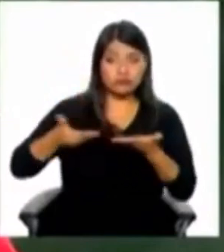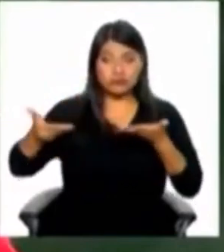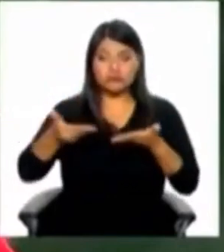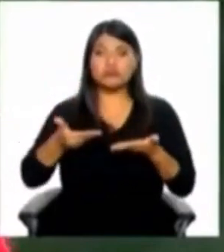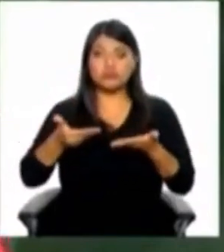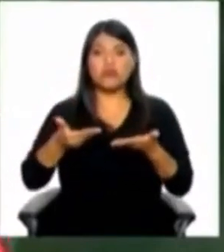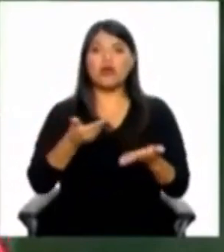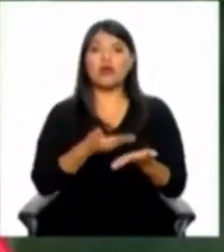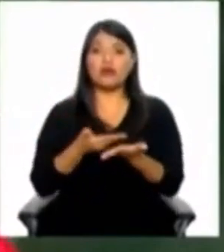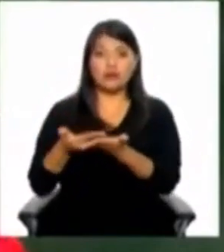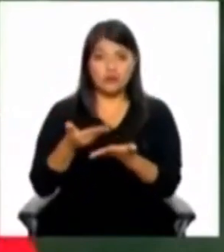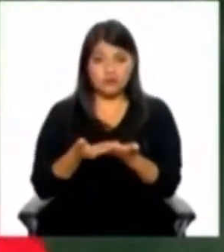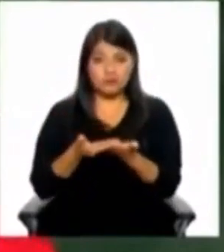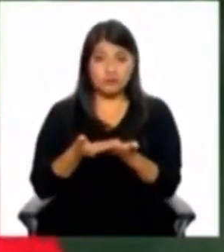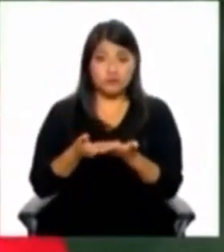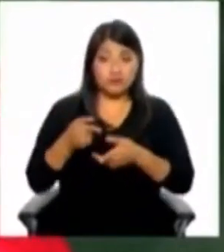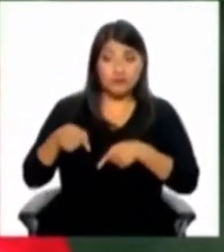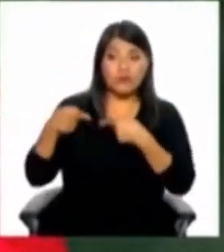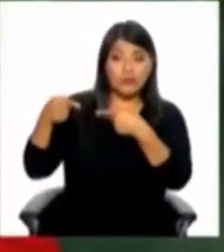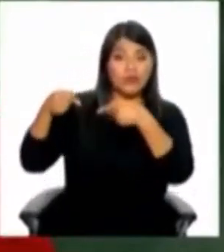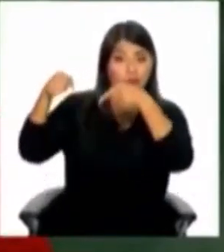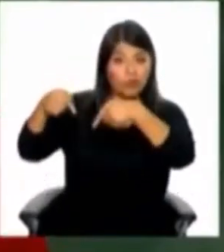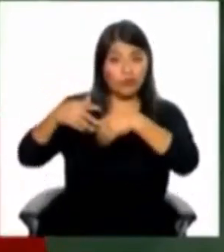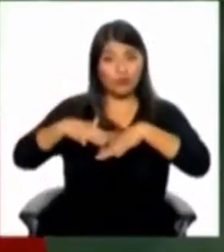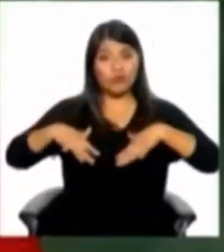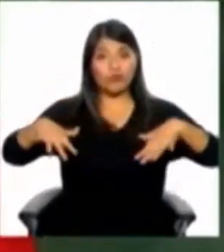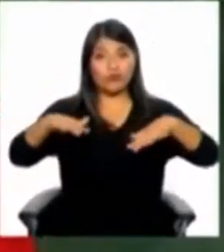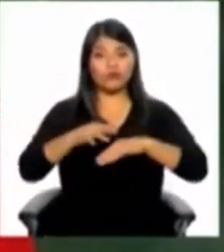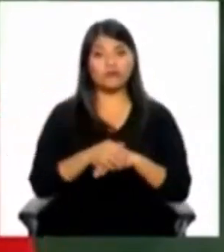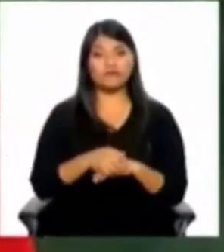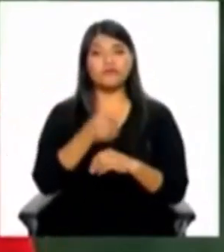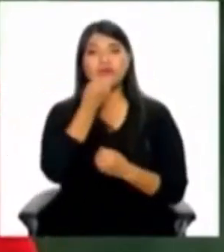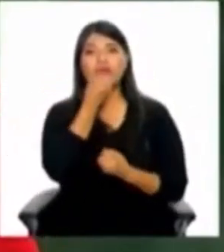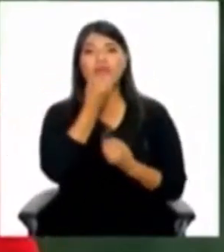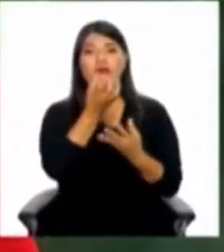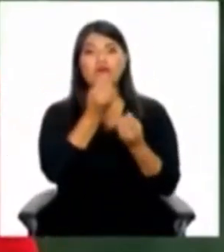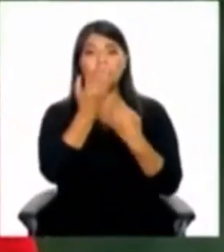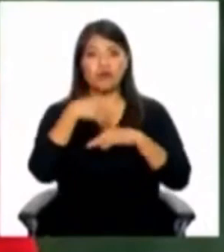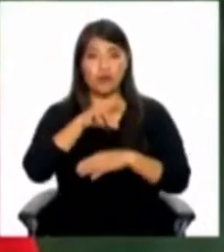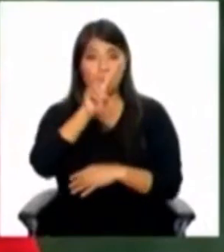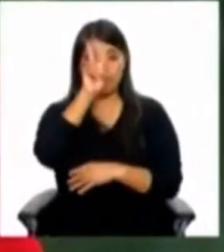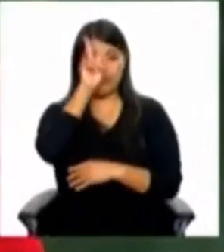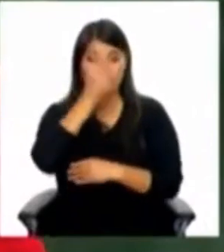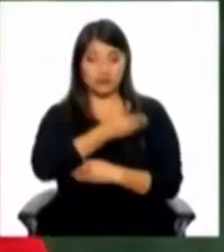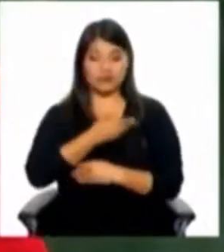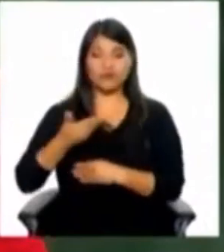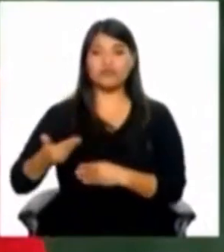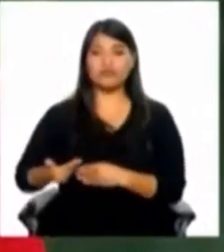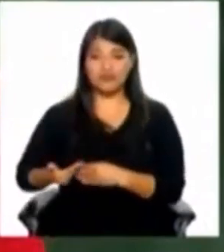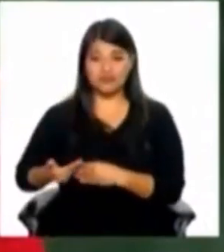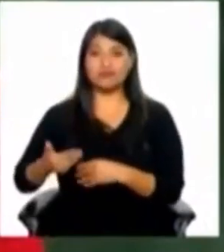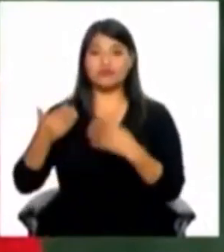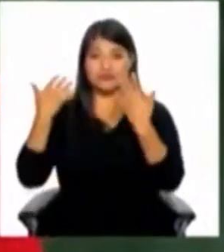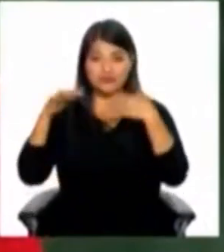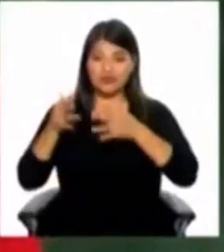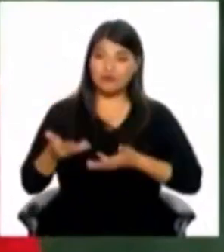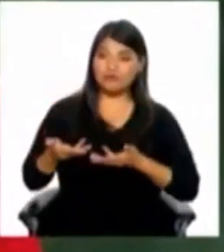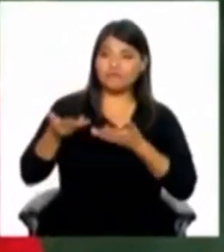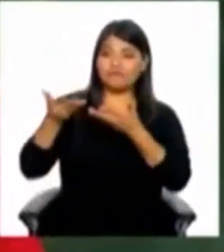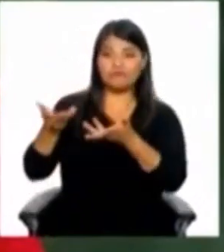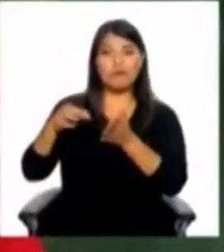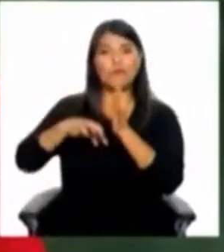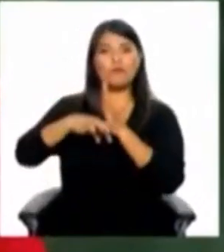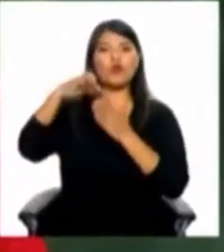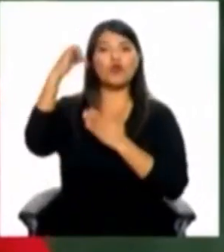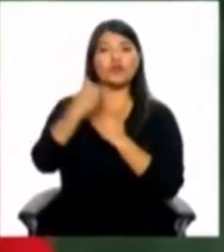En esta sede, señor presidente, quiero informar que la presidencia peruana ha entregado ya el proyecto